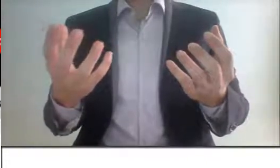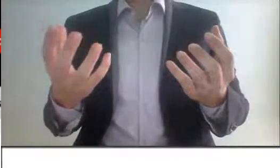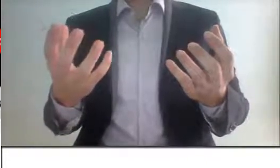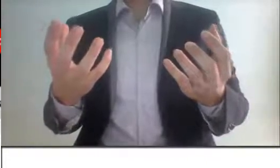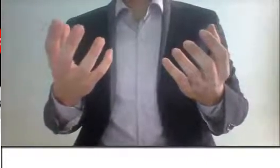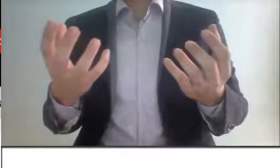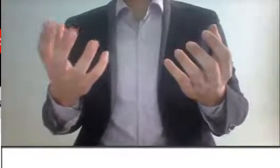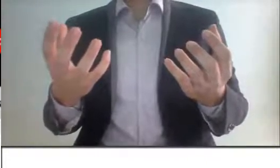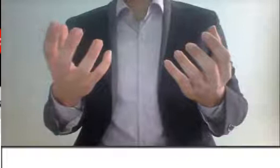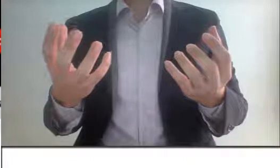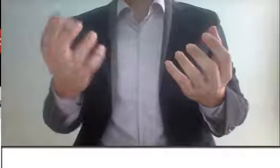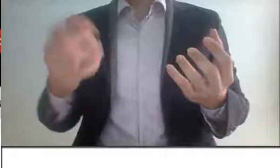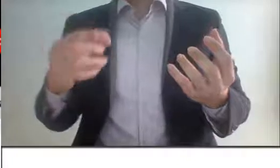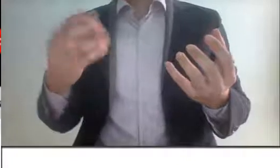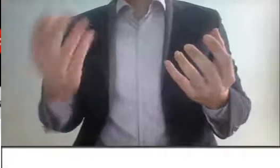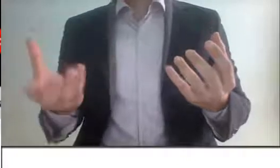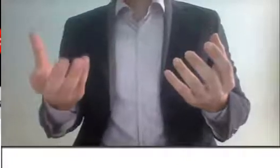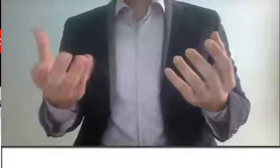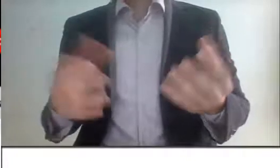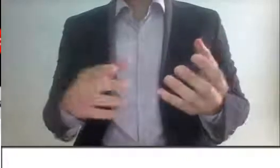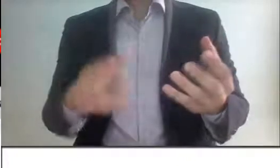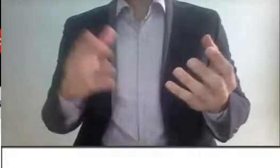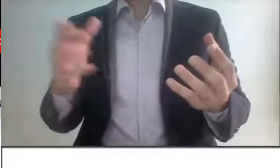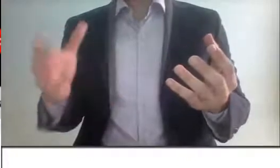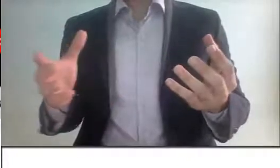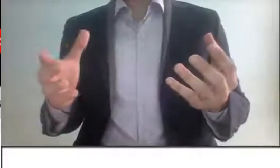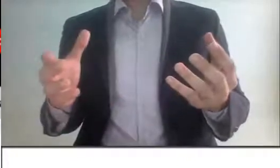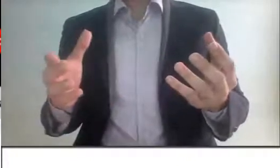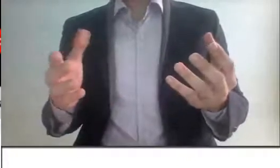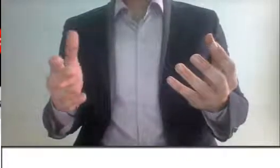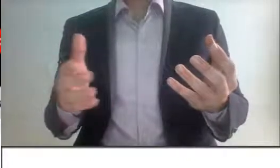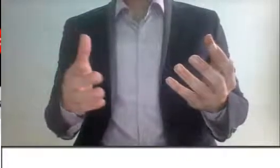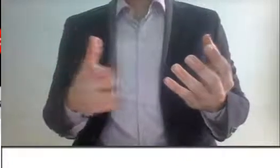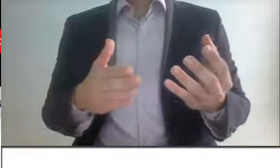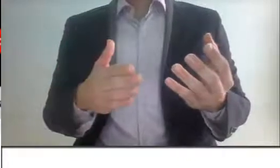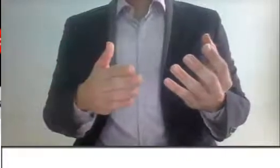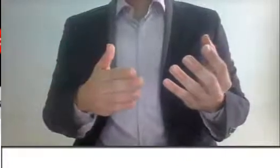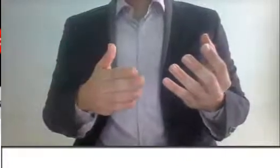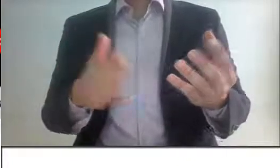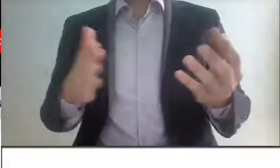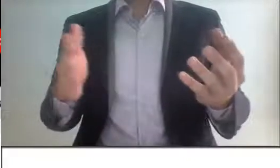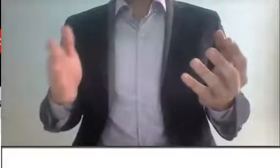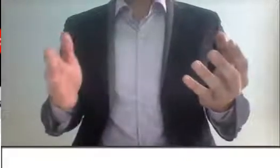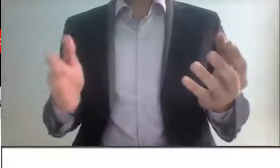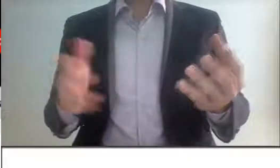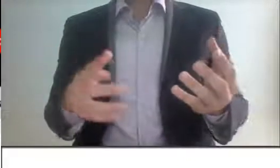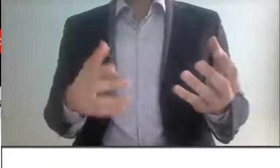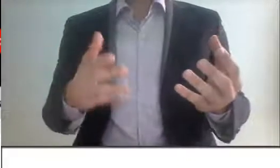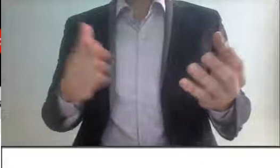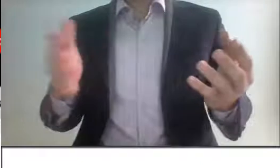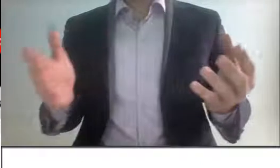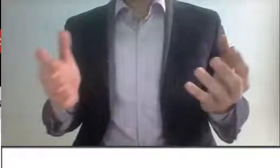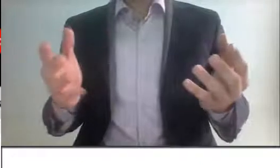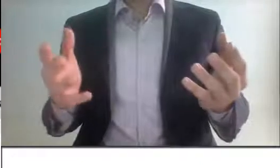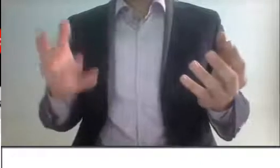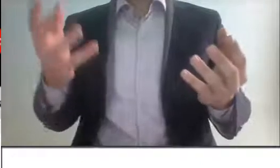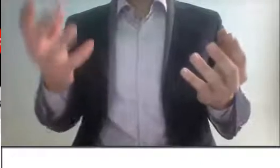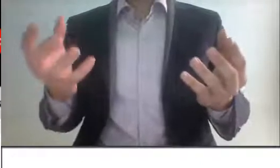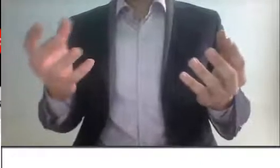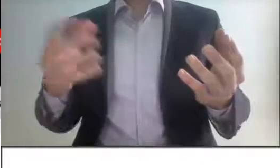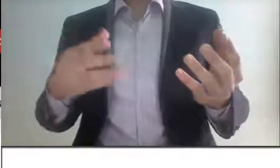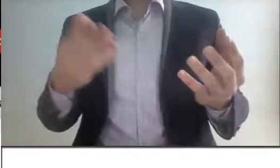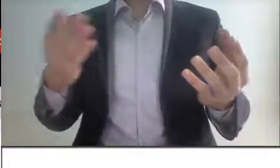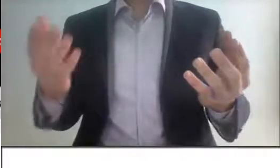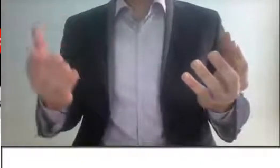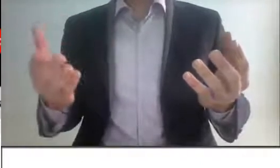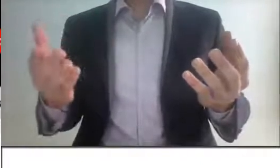hacer algo muy sencillo, quebrantar todos los recursos o acabar con todos los recursos de la población que son ingresados precisamente ya sea en el pago de impuestos, bla, bla, bla.